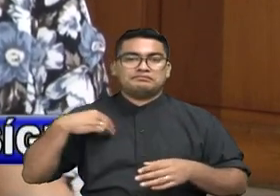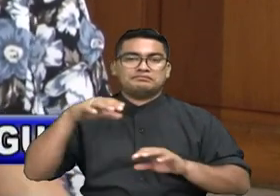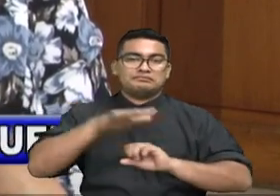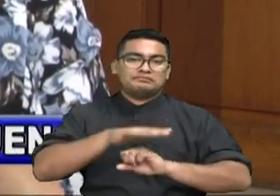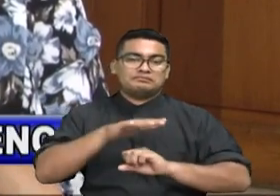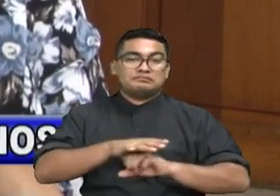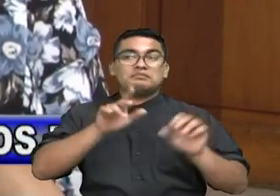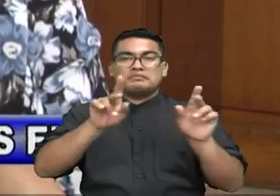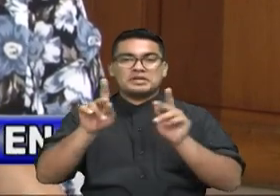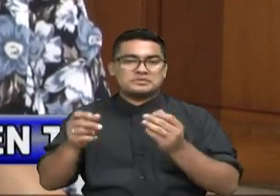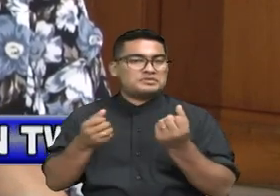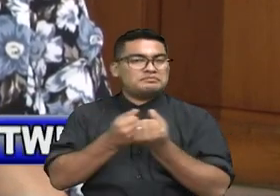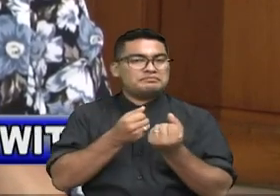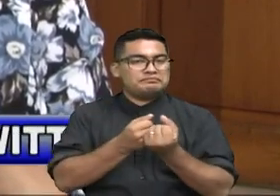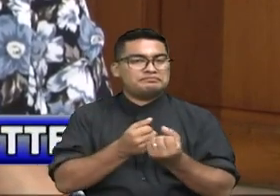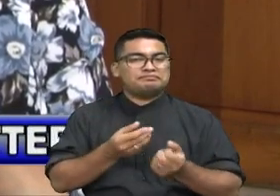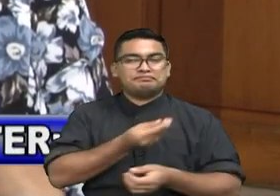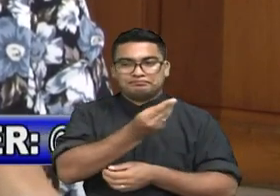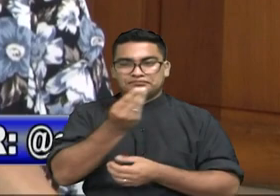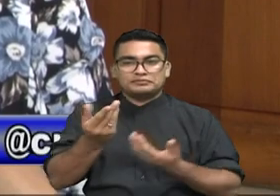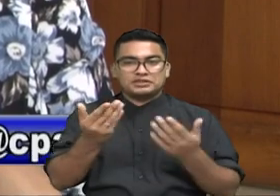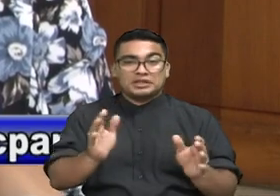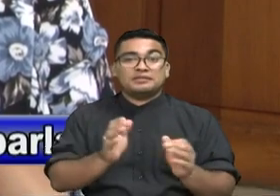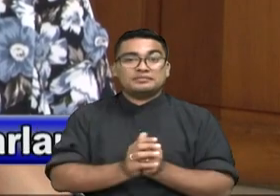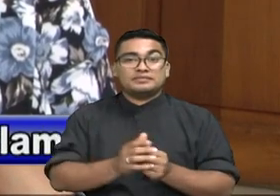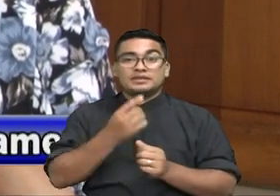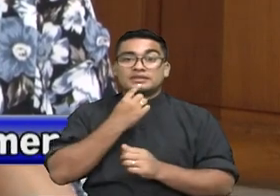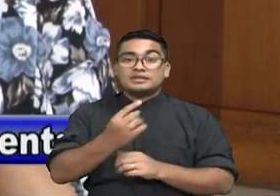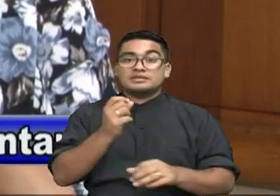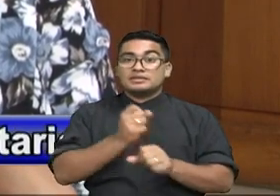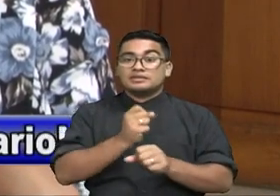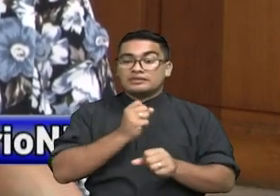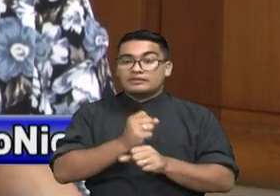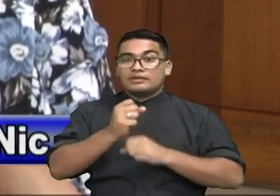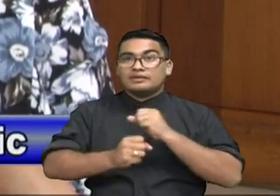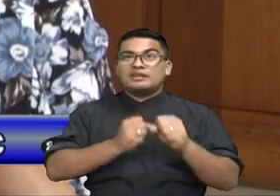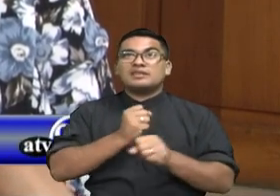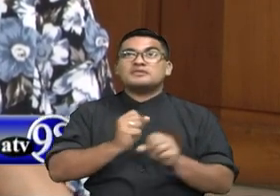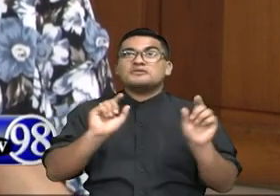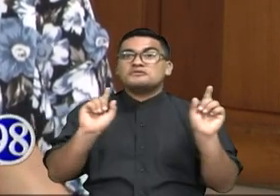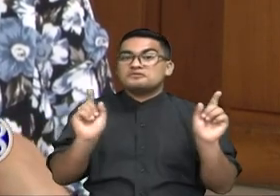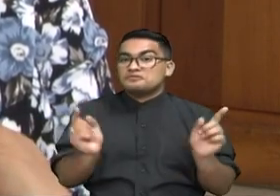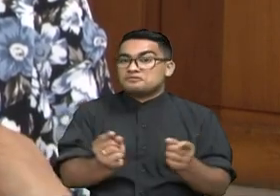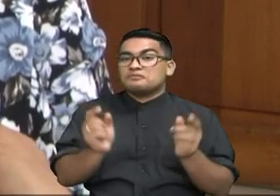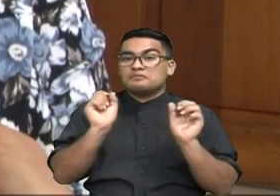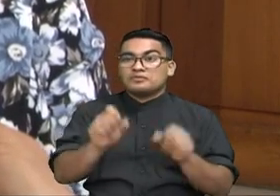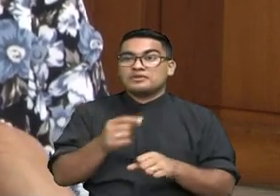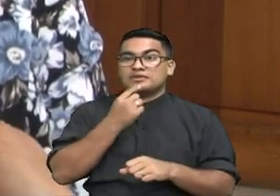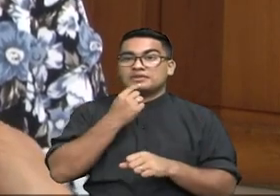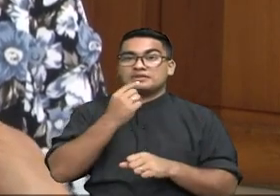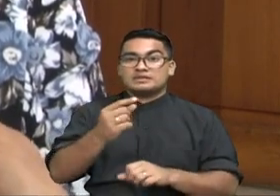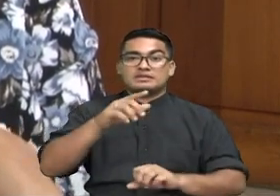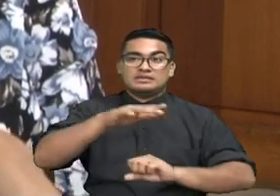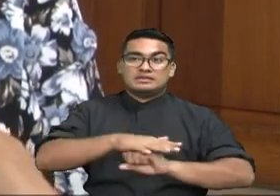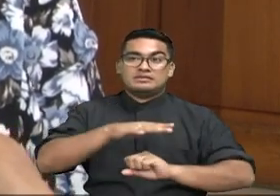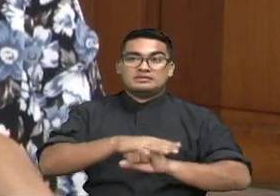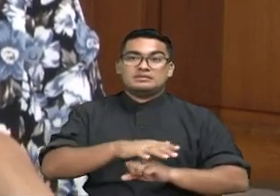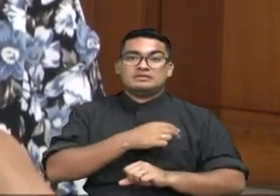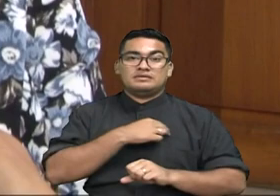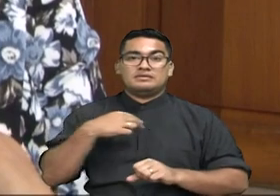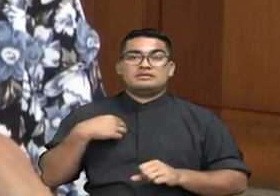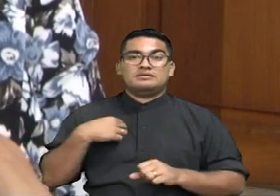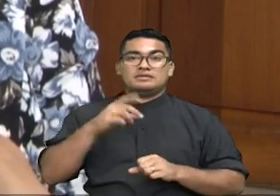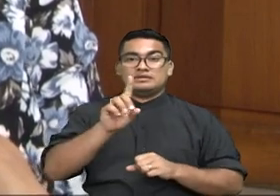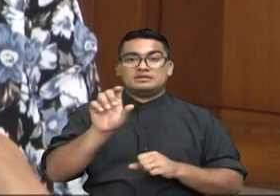asesores. En cuanto al resumen del trabajo del año, podríamos decir que esta comisión realizó